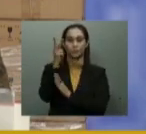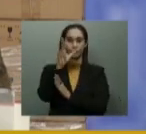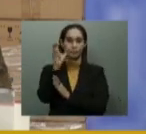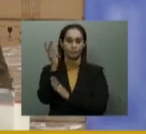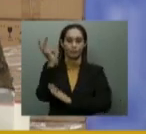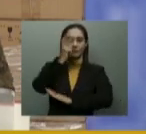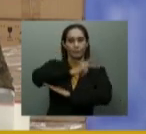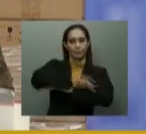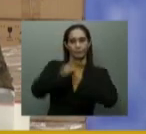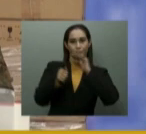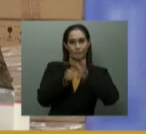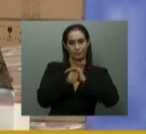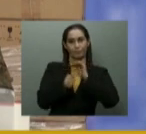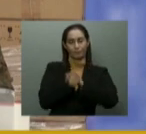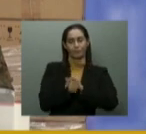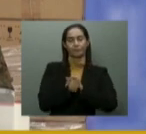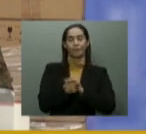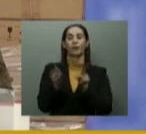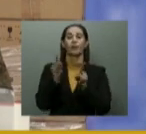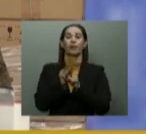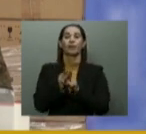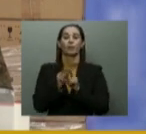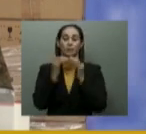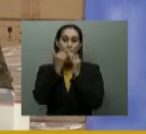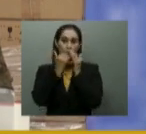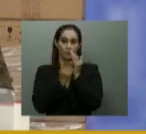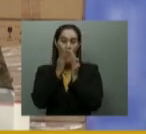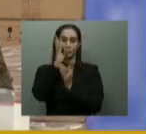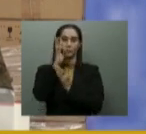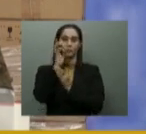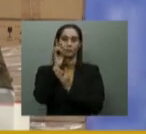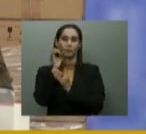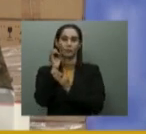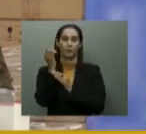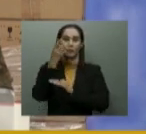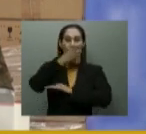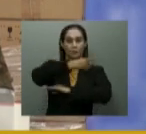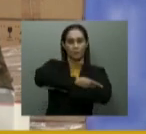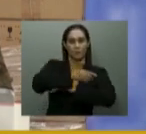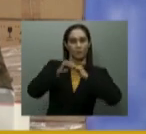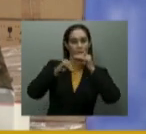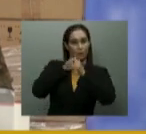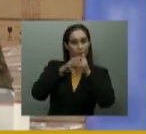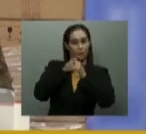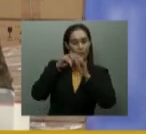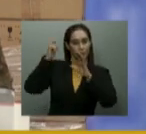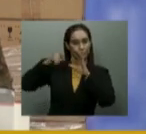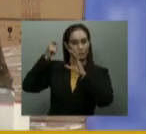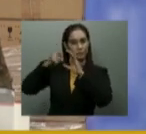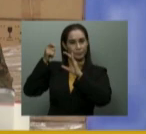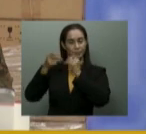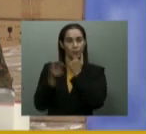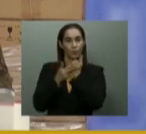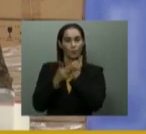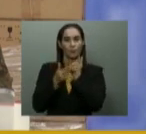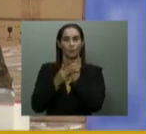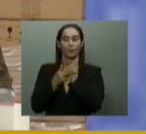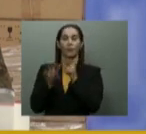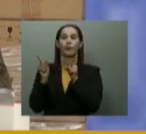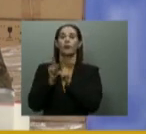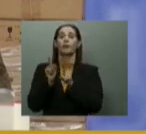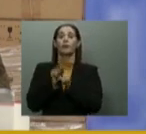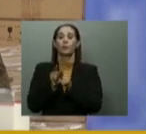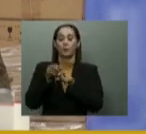un policía es muy difícil o sea eso es así porque porque son muchachos que entran y a los dos meses los sacan de ahí a